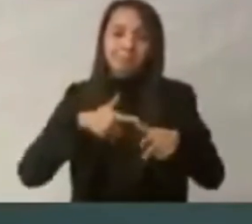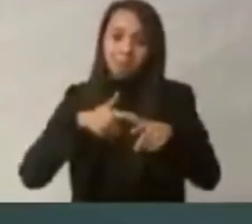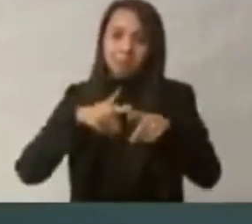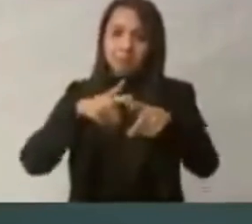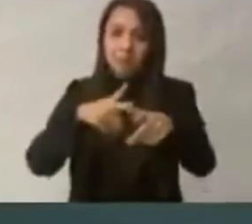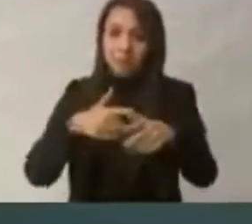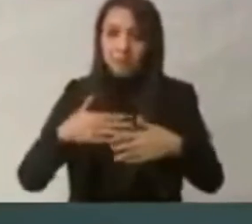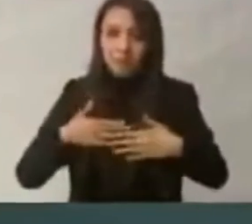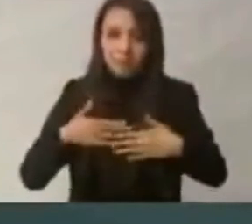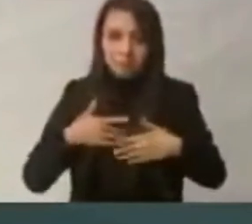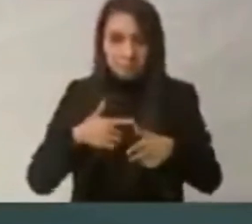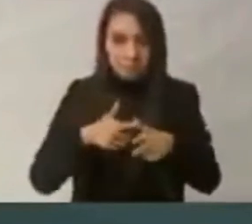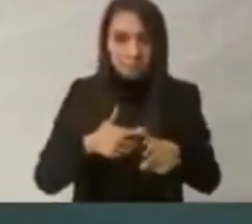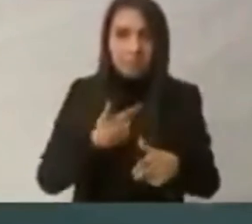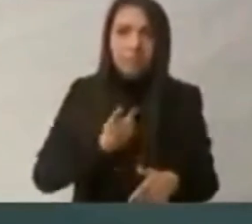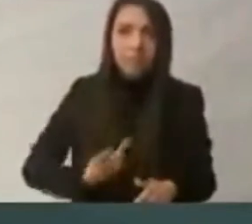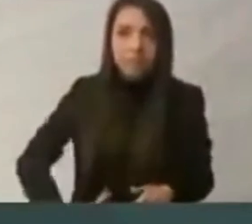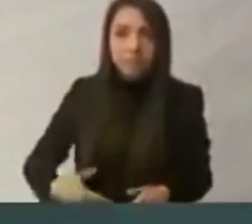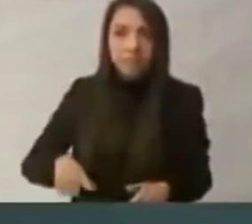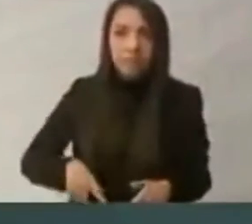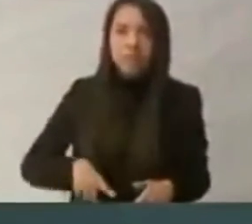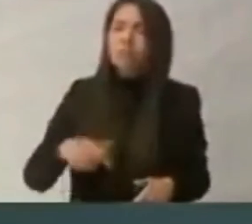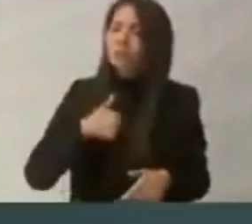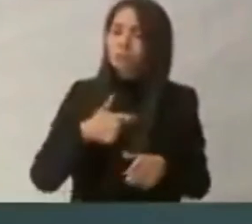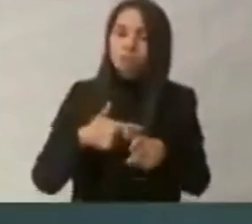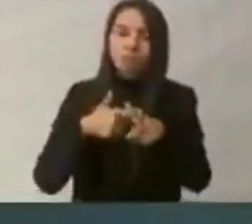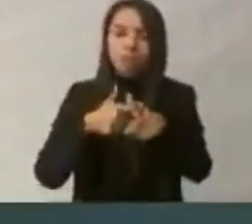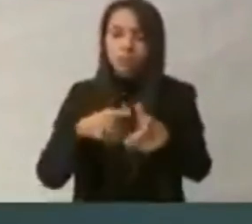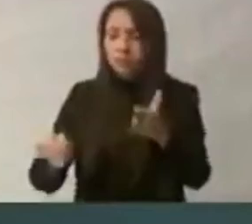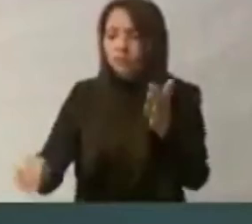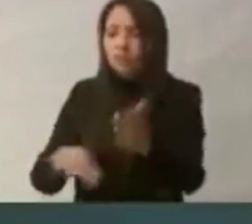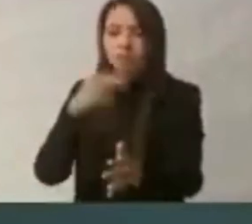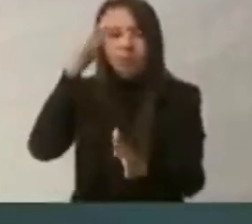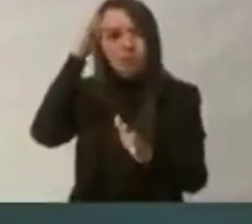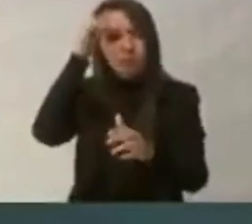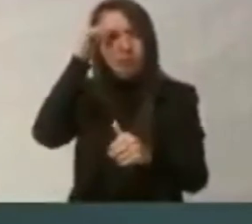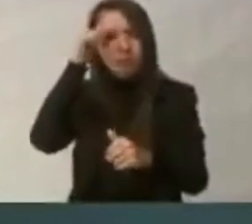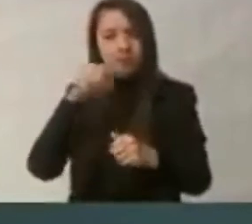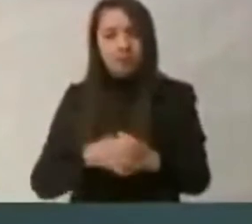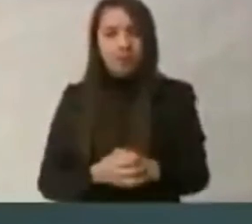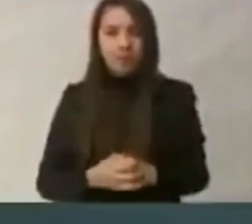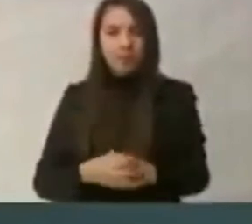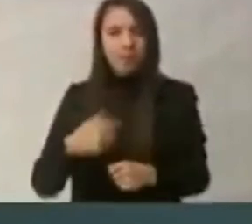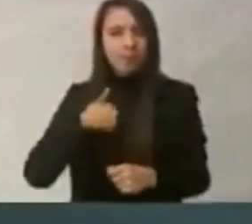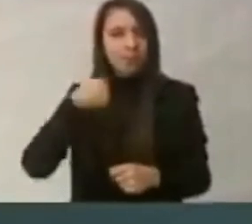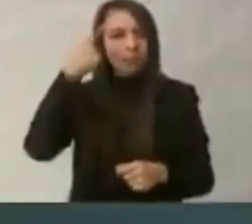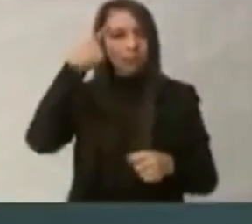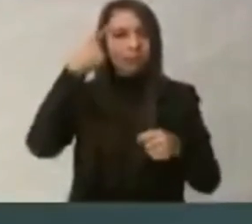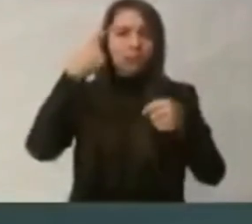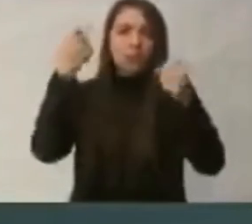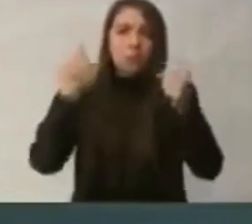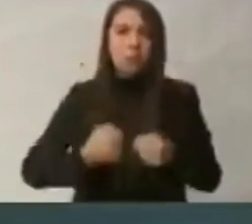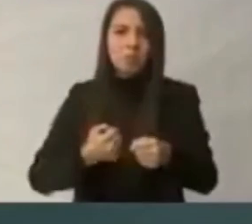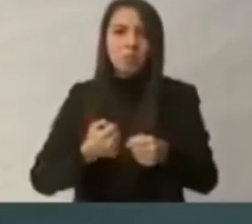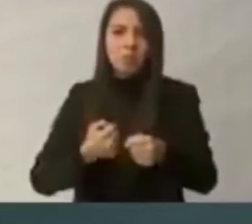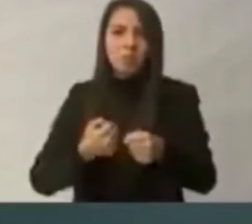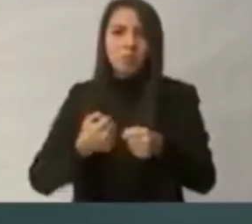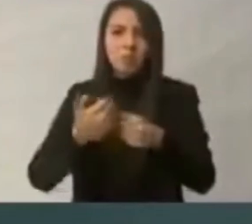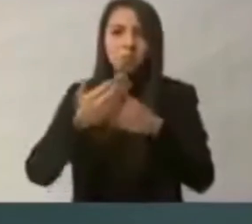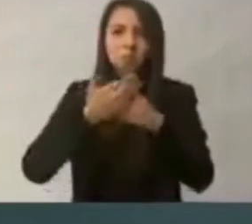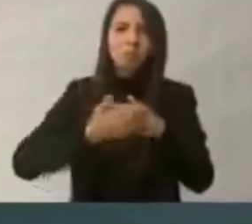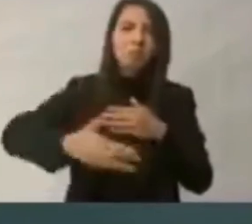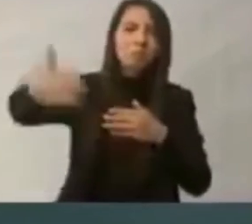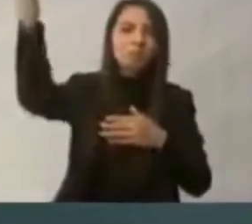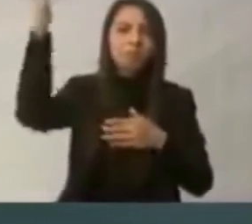el gobierno. Y estoy seguro que se va a mantener hacia